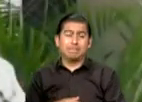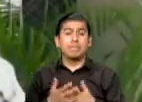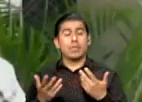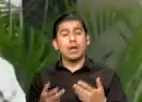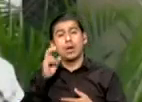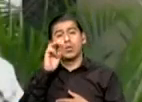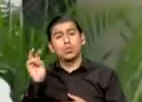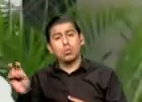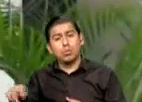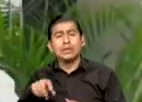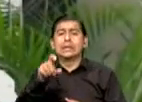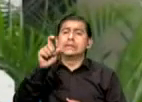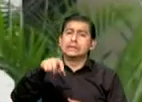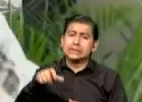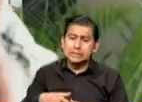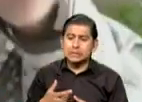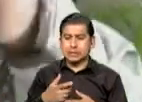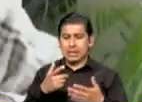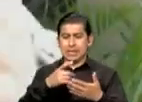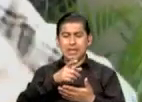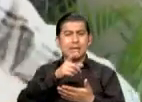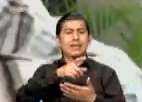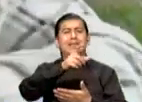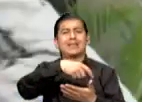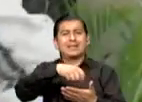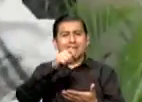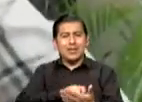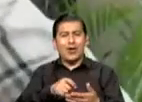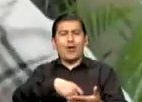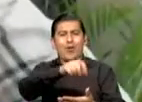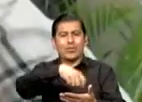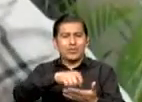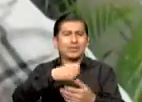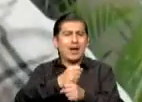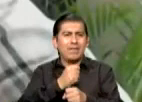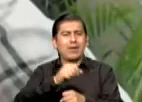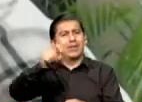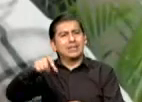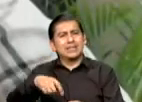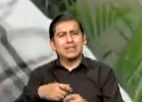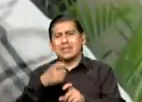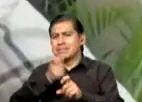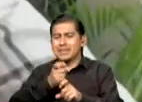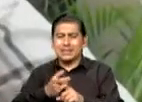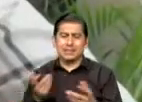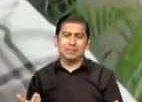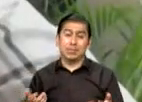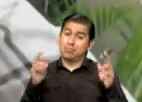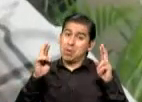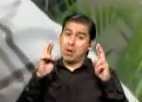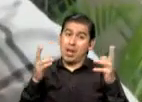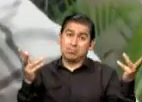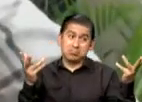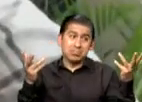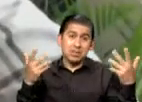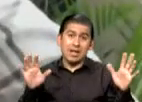turístico necesita una modalidad exclusiva para el sector turístico. Ojalá que sea parte de esta solución para que